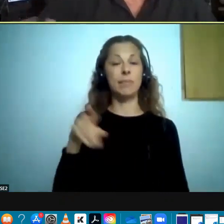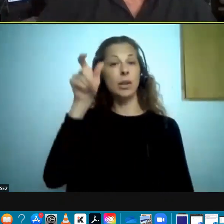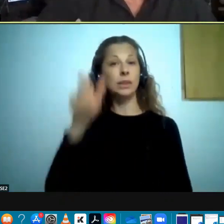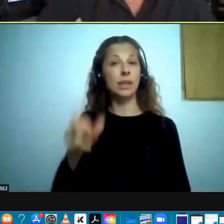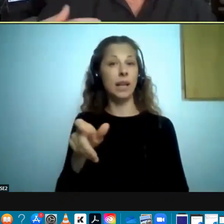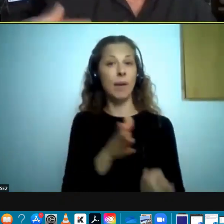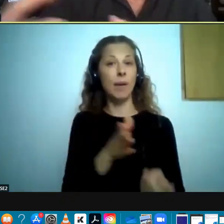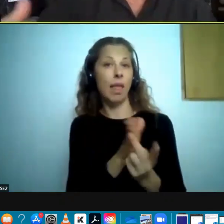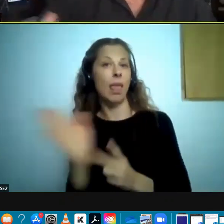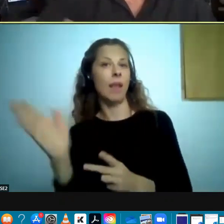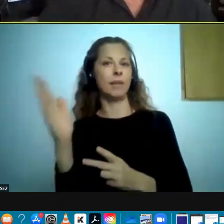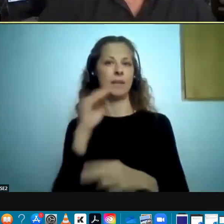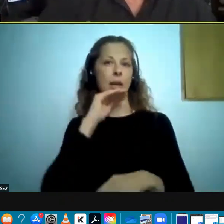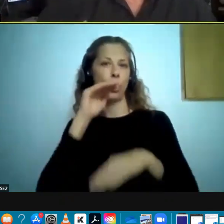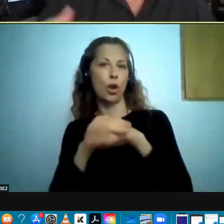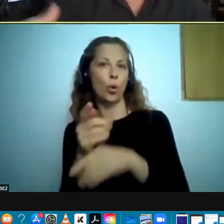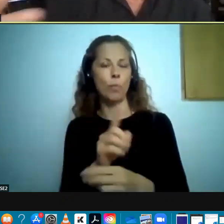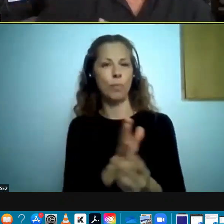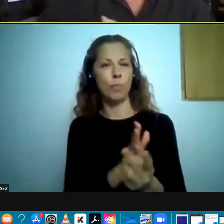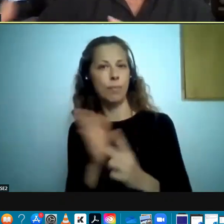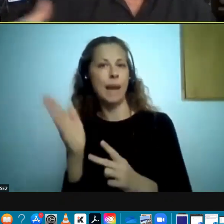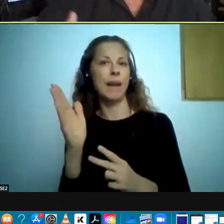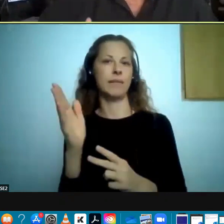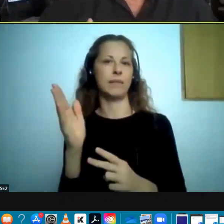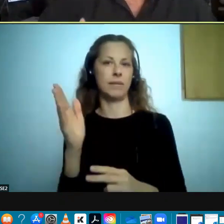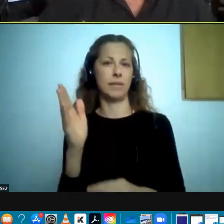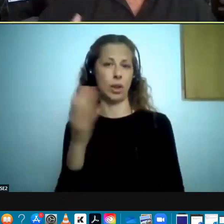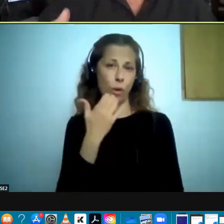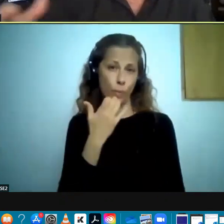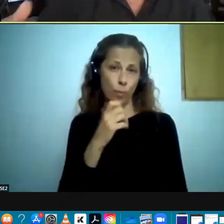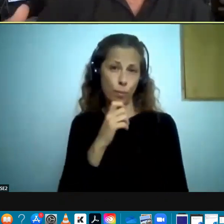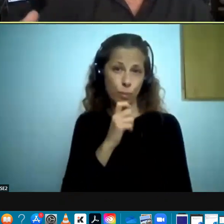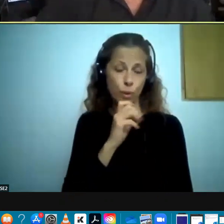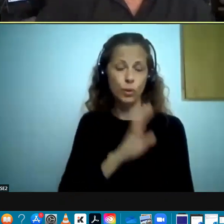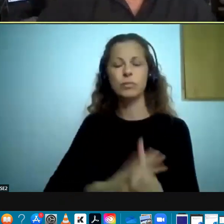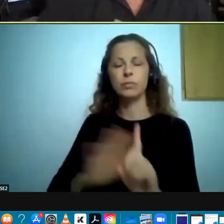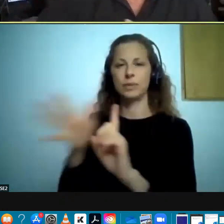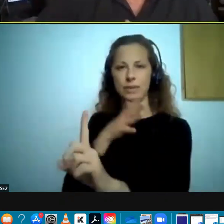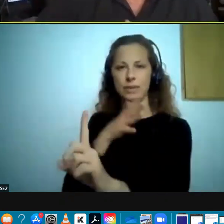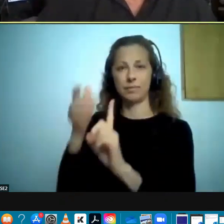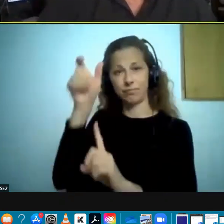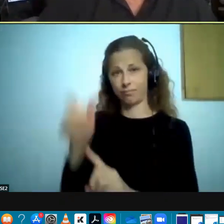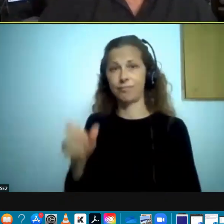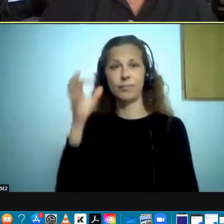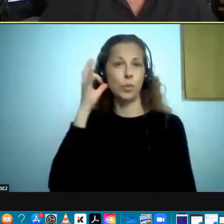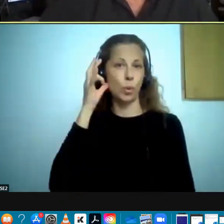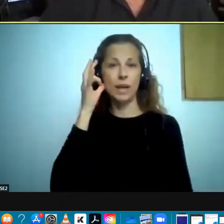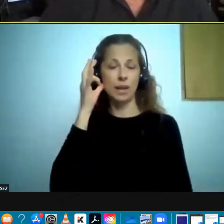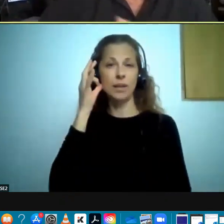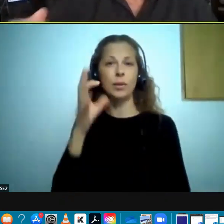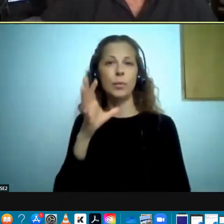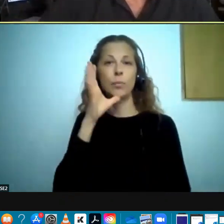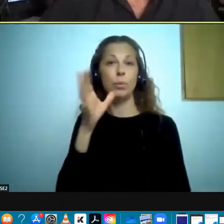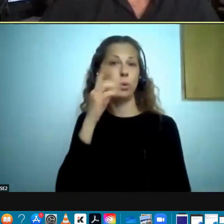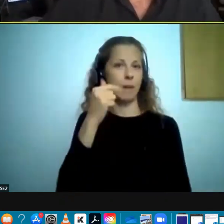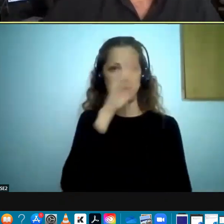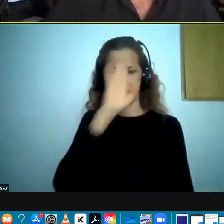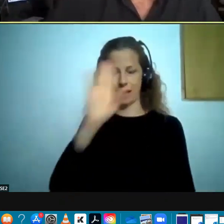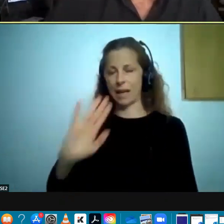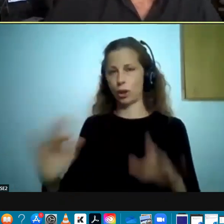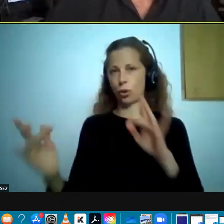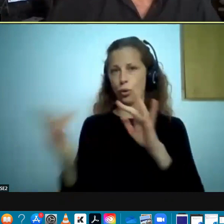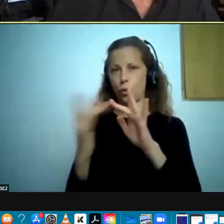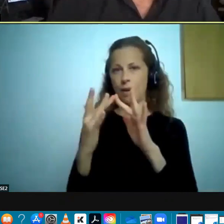las desviaciones, fundamentalmente castigando a las mujeres a través de ella, puesto que es el cuestionamiento más directo de esa